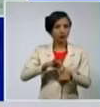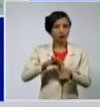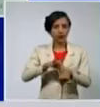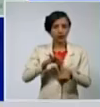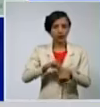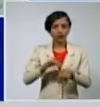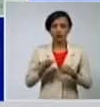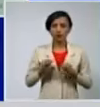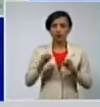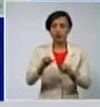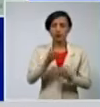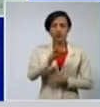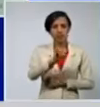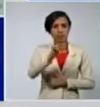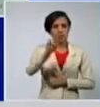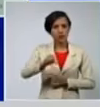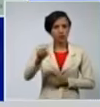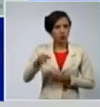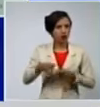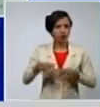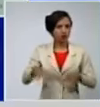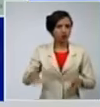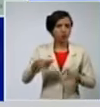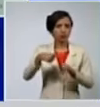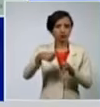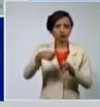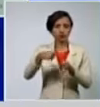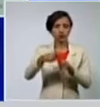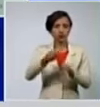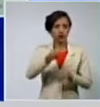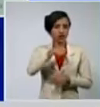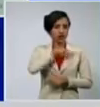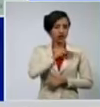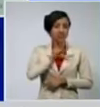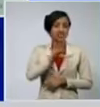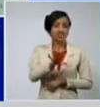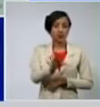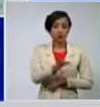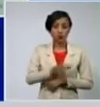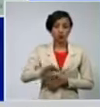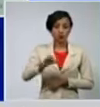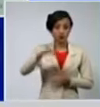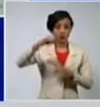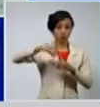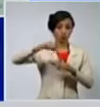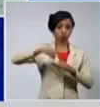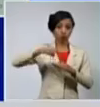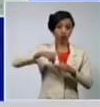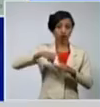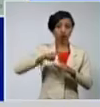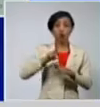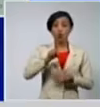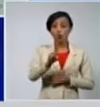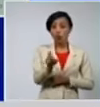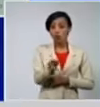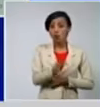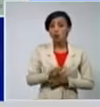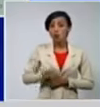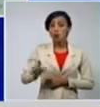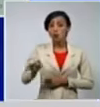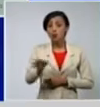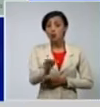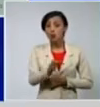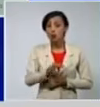diagnostica 6 casos autóctonos ayer, 5 en el municipio de cabecera y 1 en el municipio